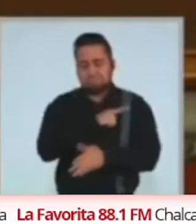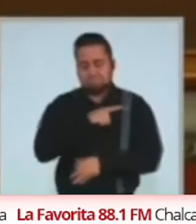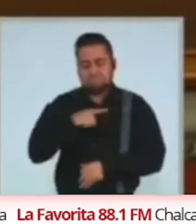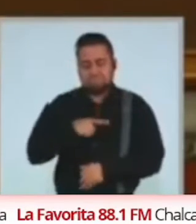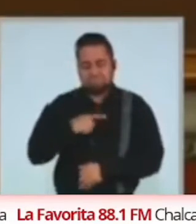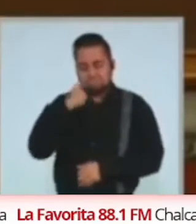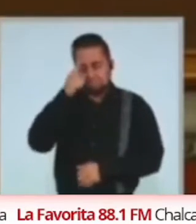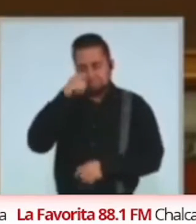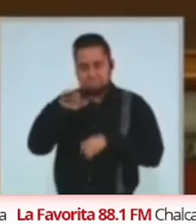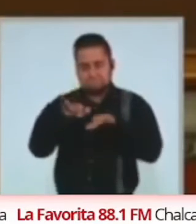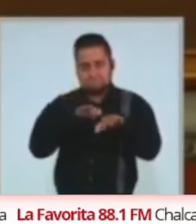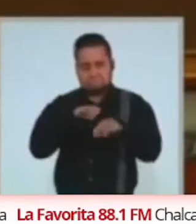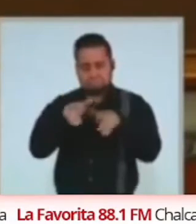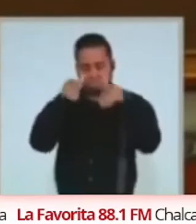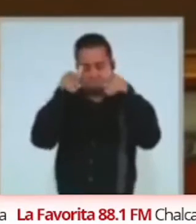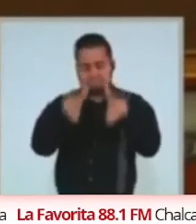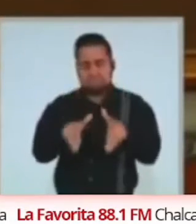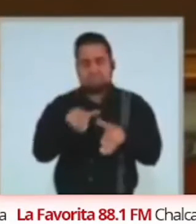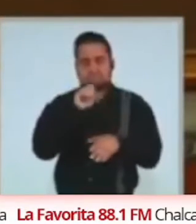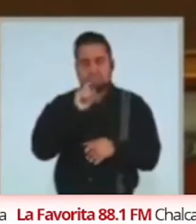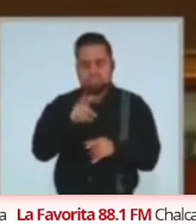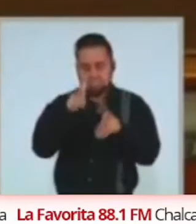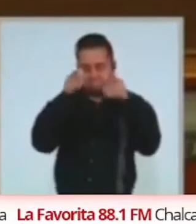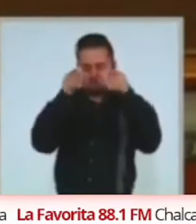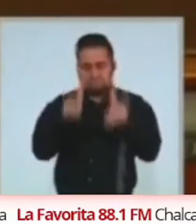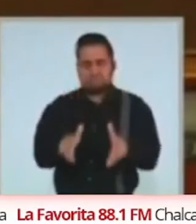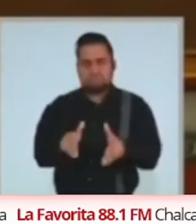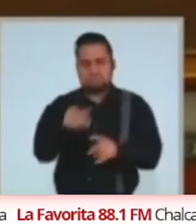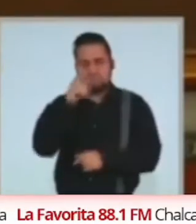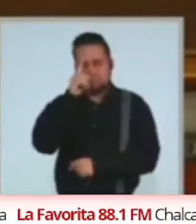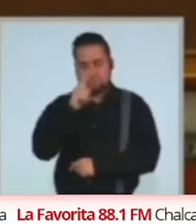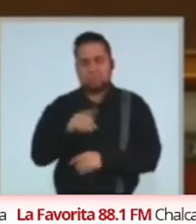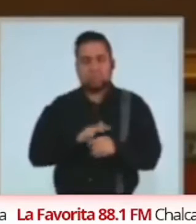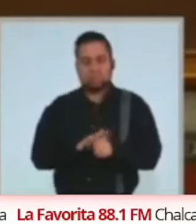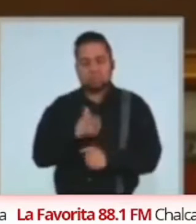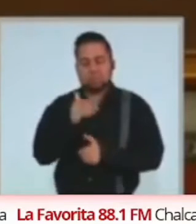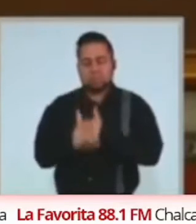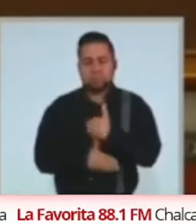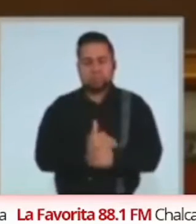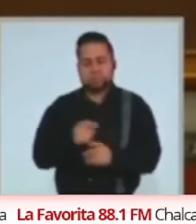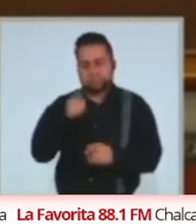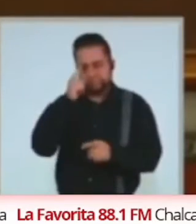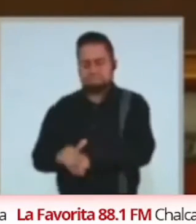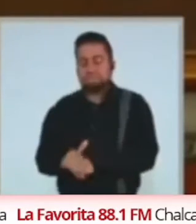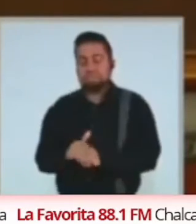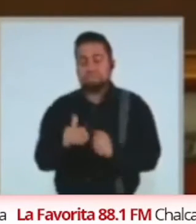al trabajo y la dedicación completa a servir a nuestro Estado.